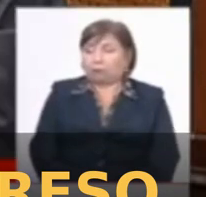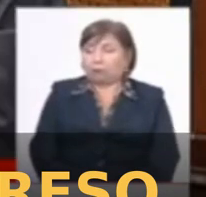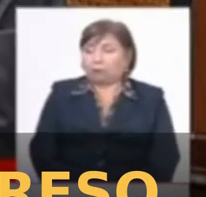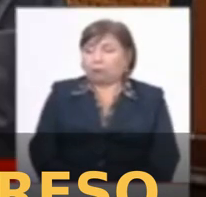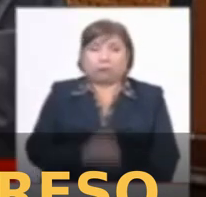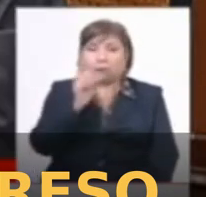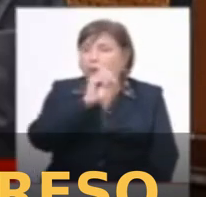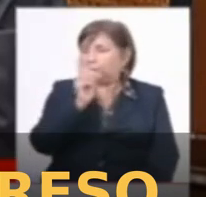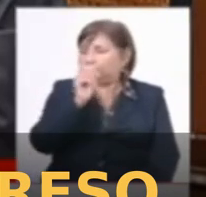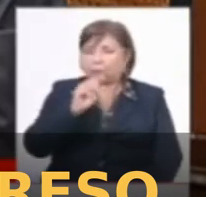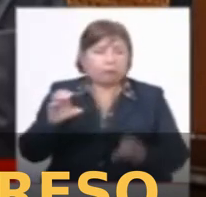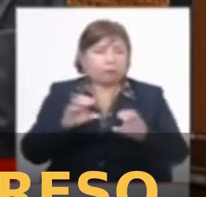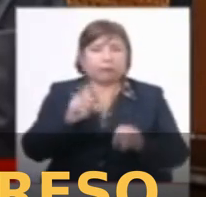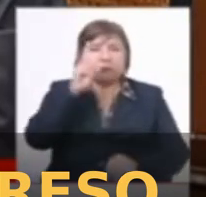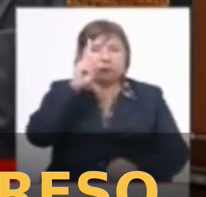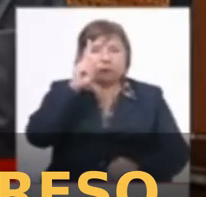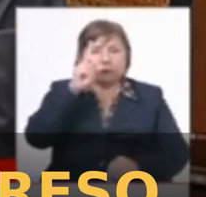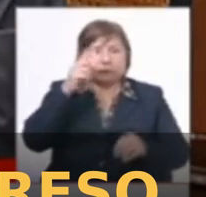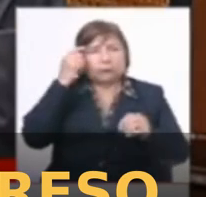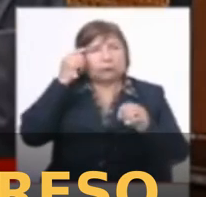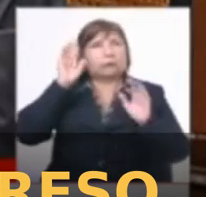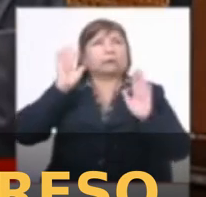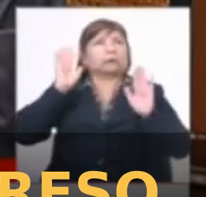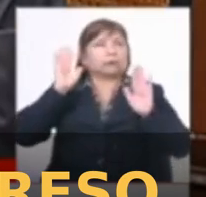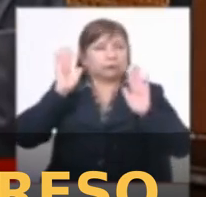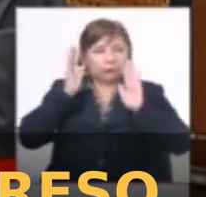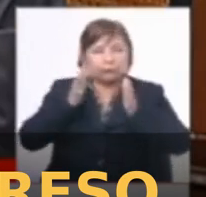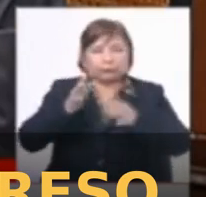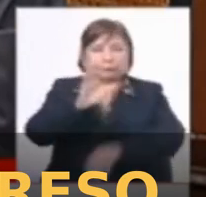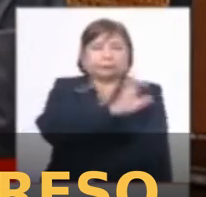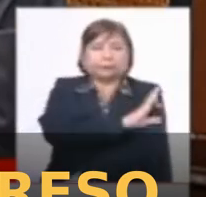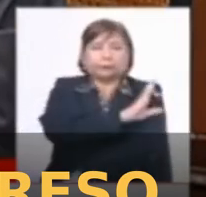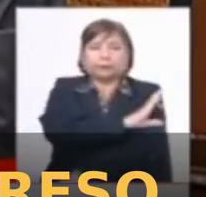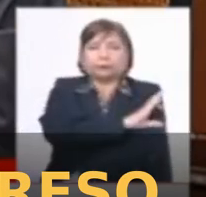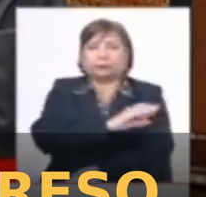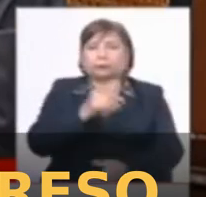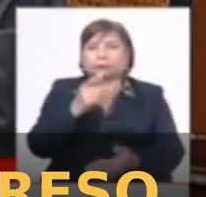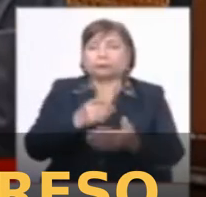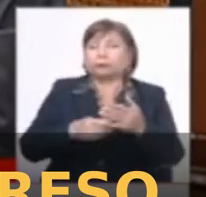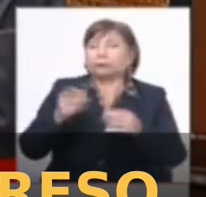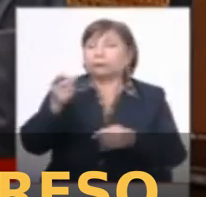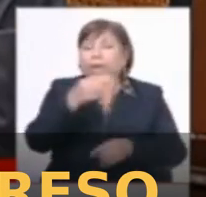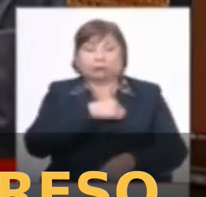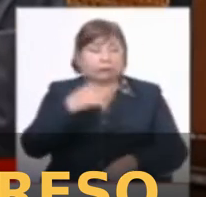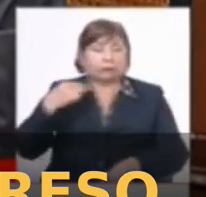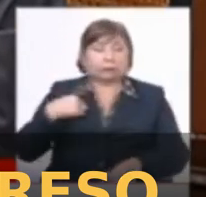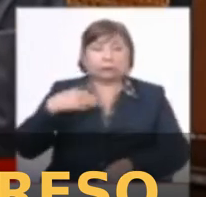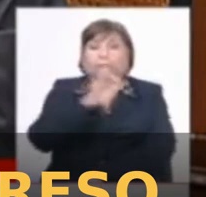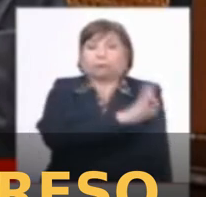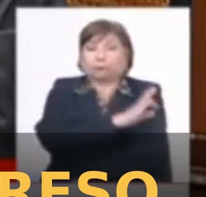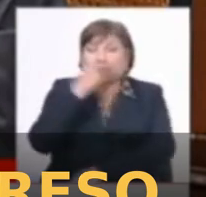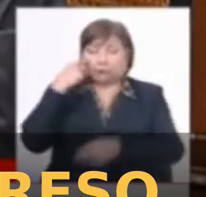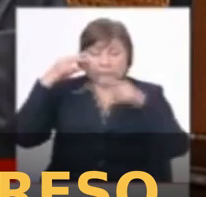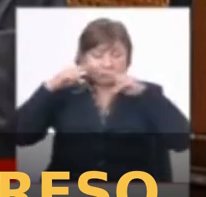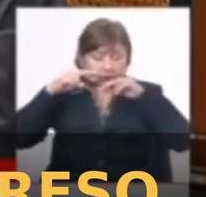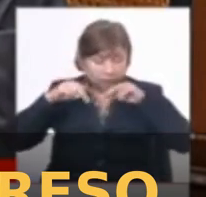No son hechos, solo un hecho que yo supongo y lo he dejado a que la fiscal o los miembros de la fiscalía